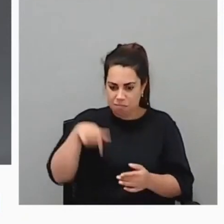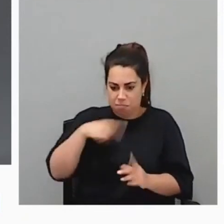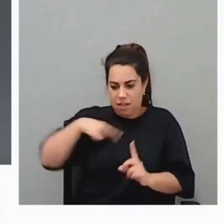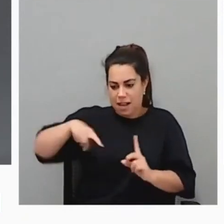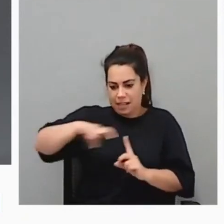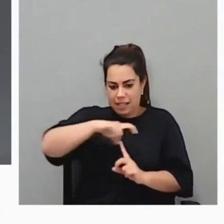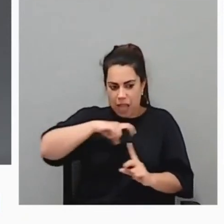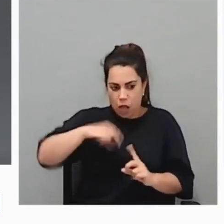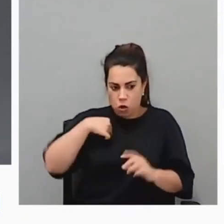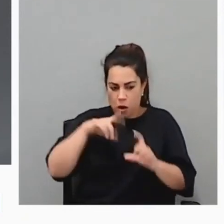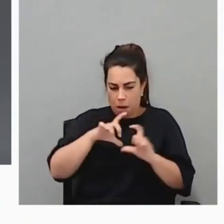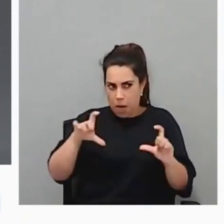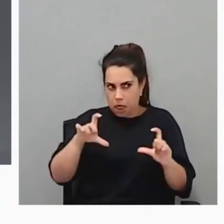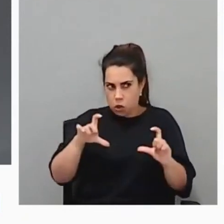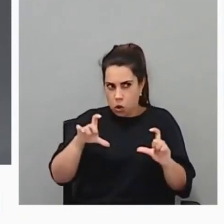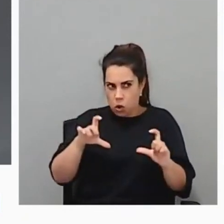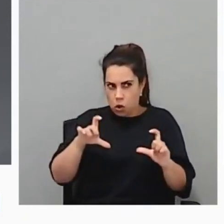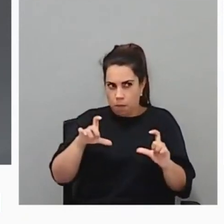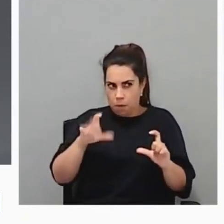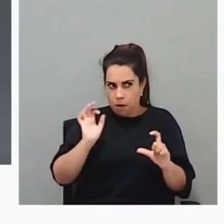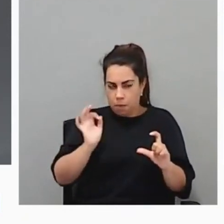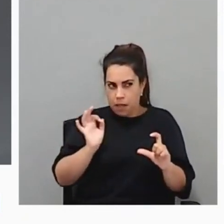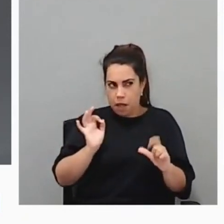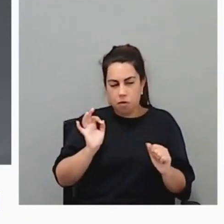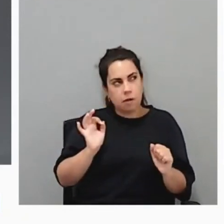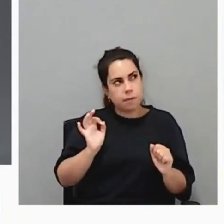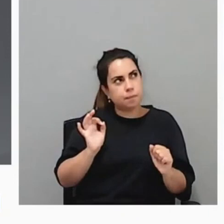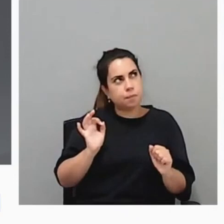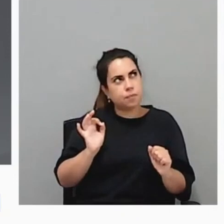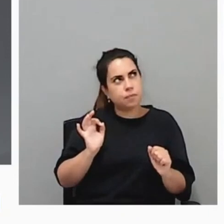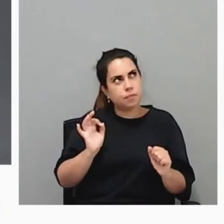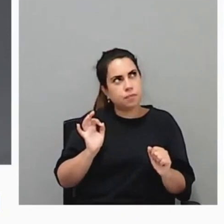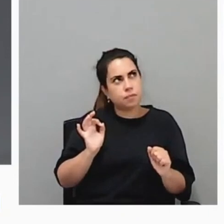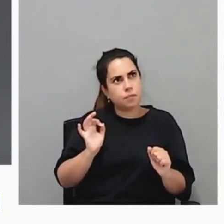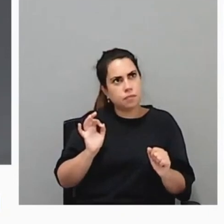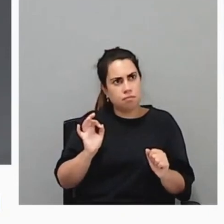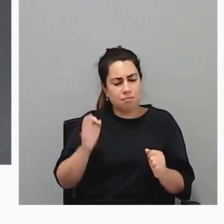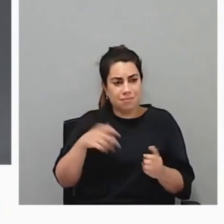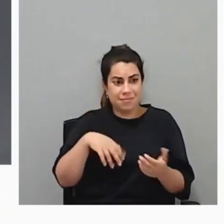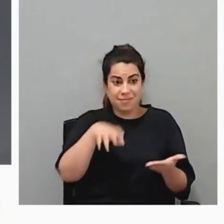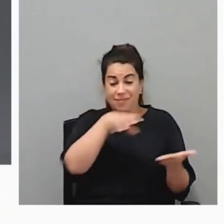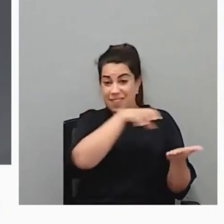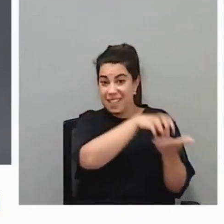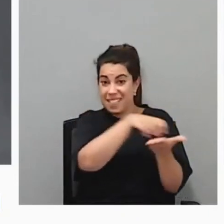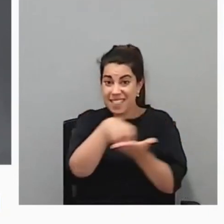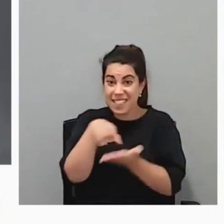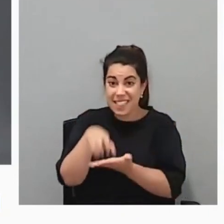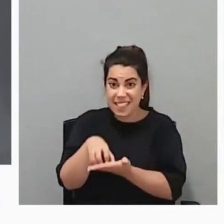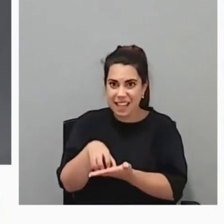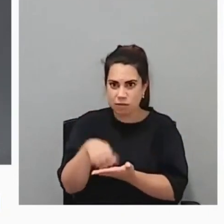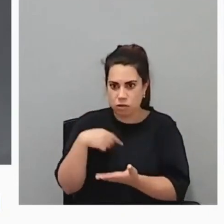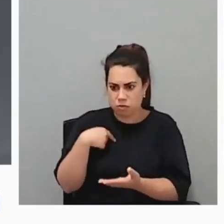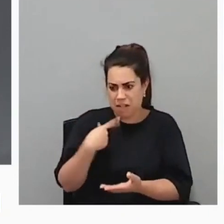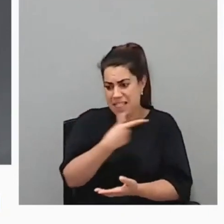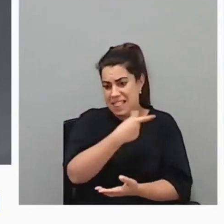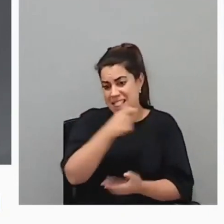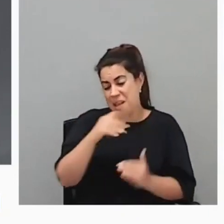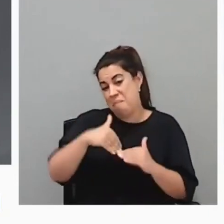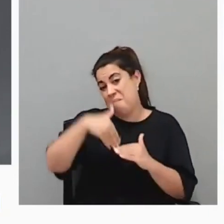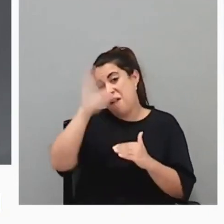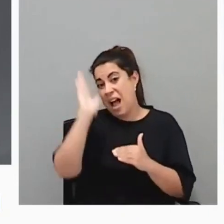ya son decenas, cientos de centros e instituciones que ya disponen de la